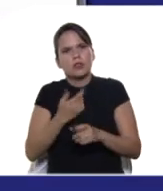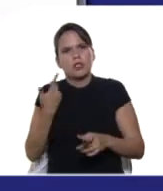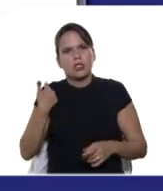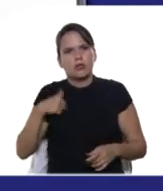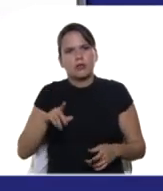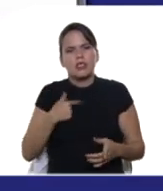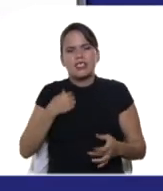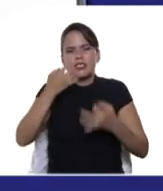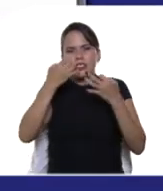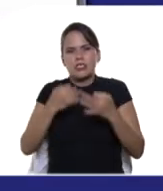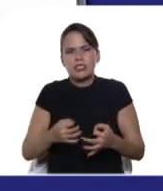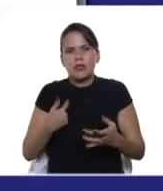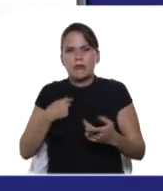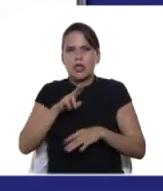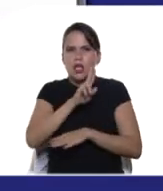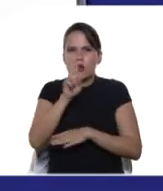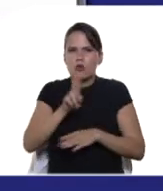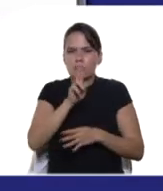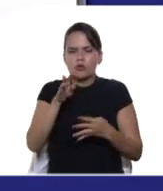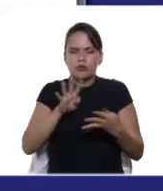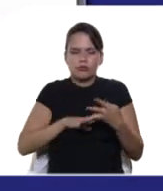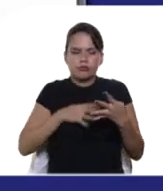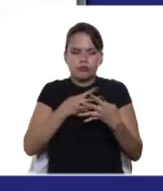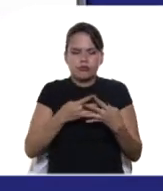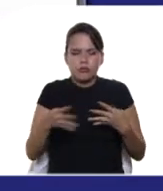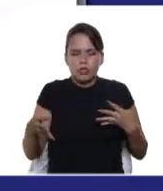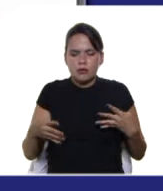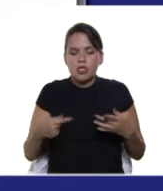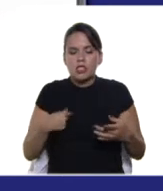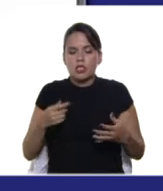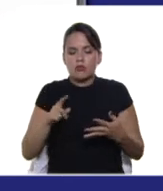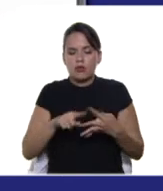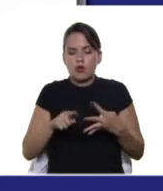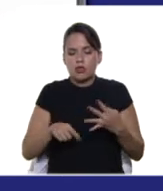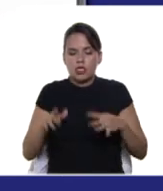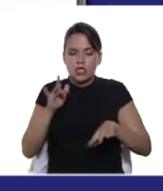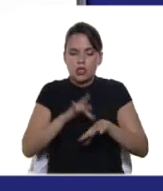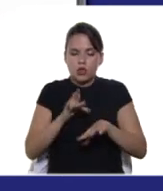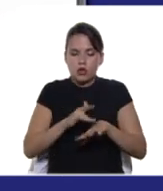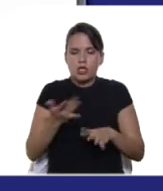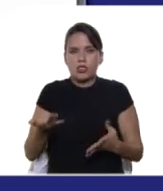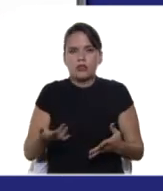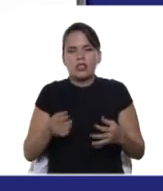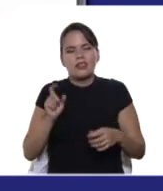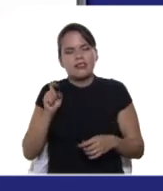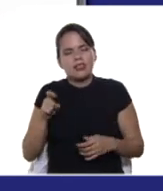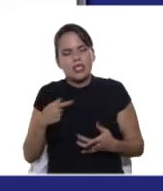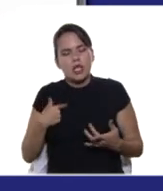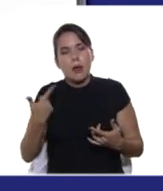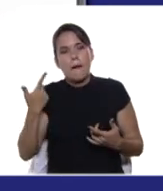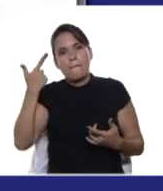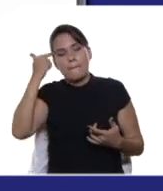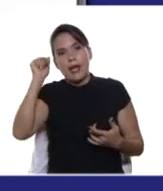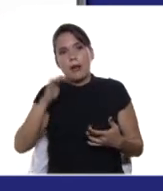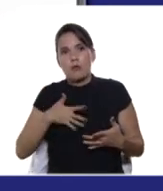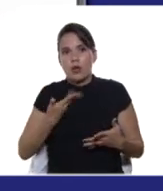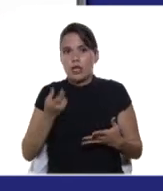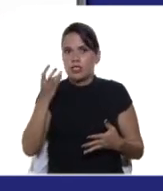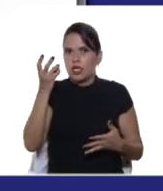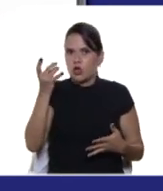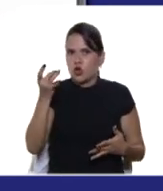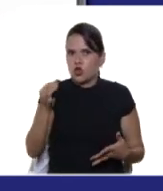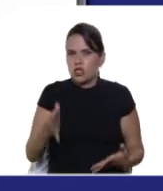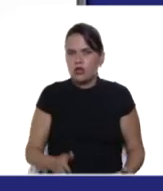entonces siempre el uso de material concreto. Es necesario el uso de material concreto para llevar a cabo el